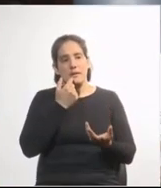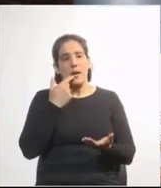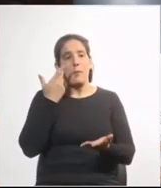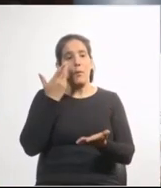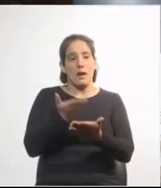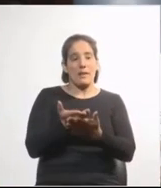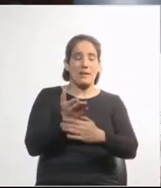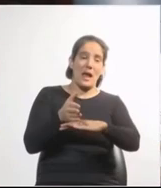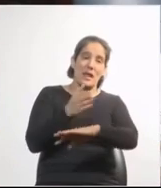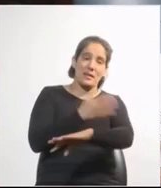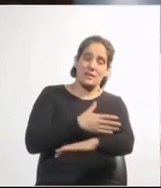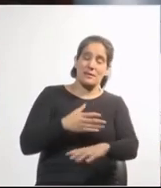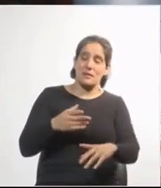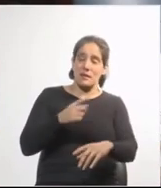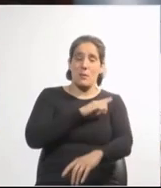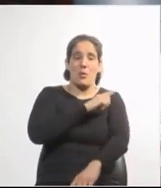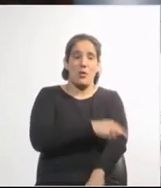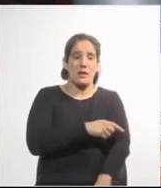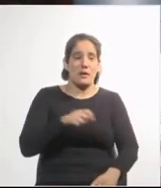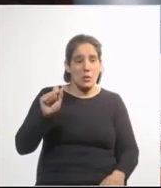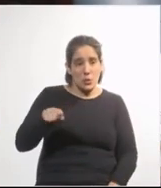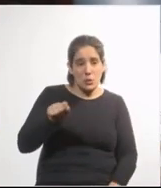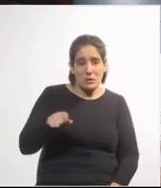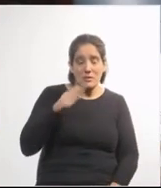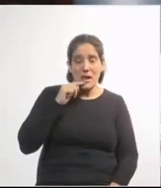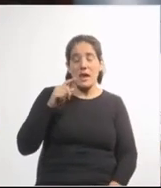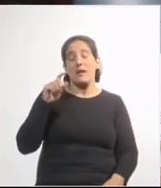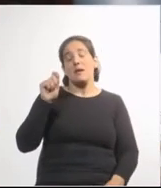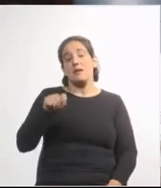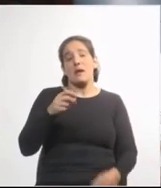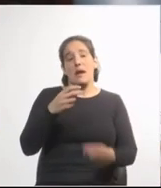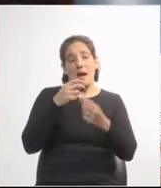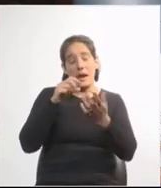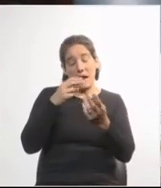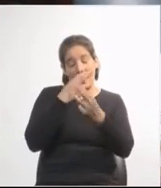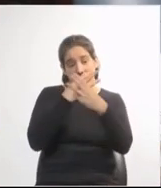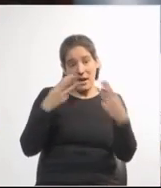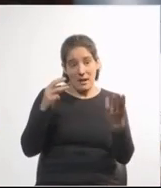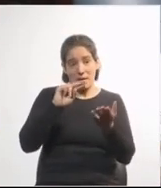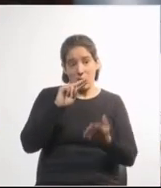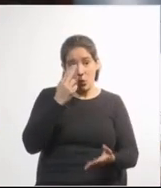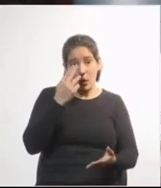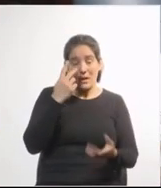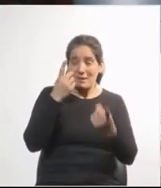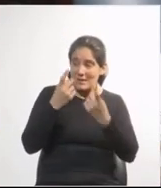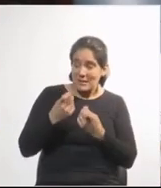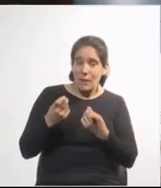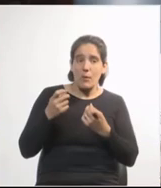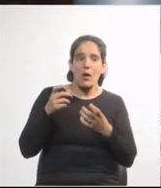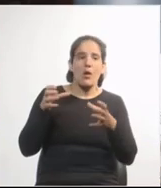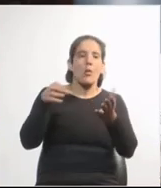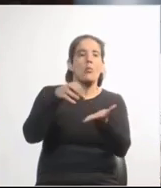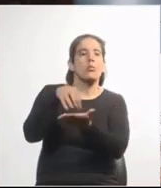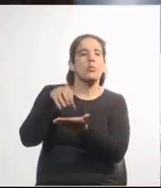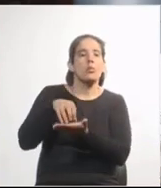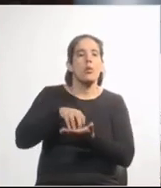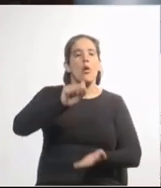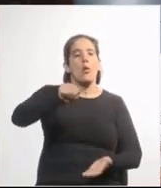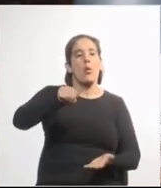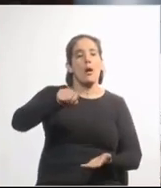enviado por el Poder Judicial y por la Fiscalía General de la Nación quedan claros que es necesaria la creación de juzgados y